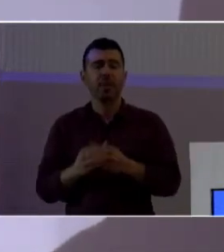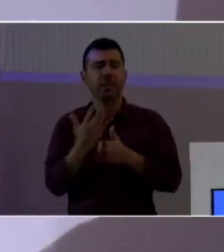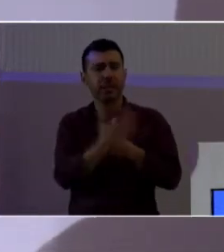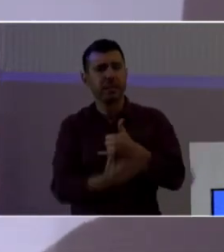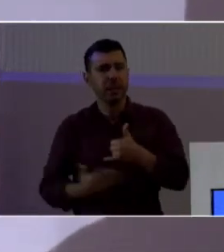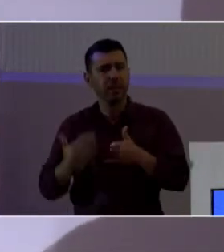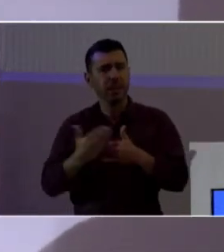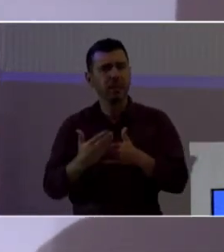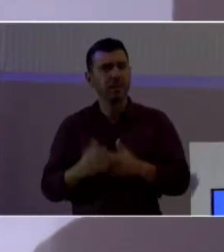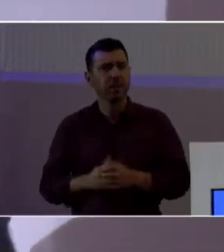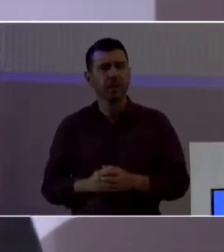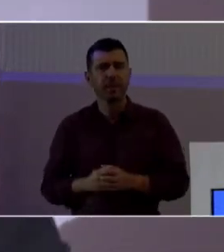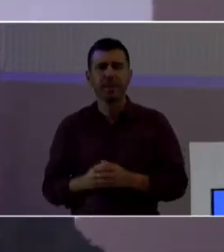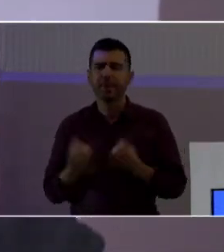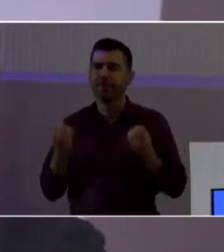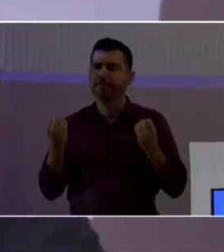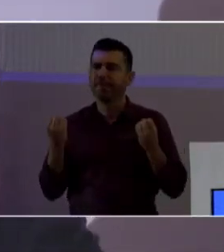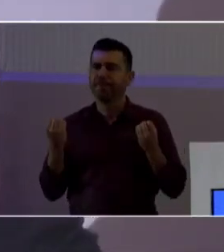Muchas veces,